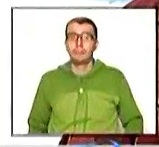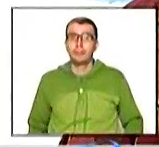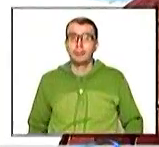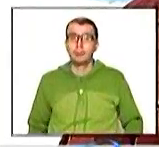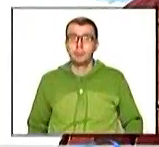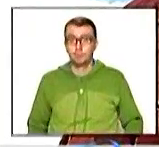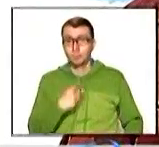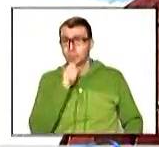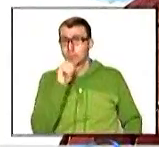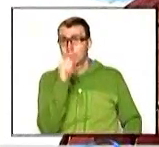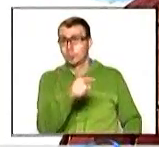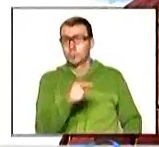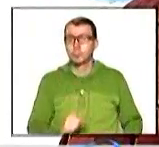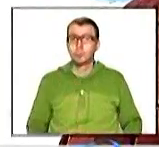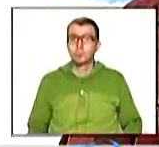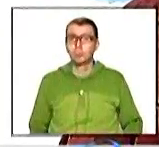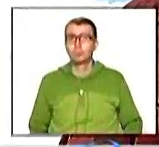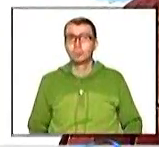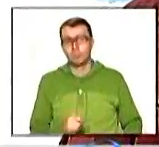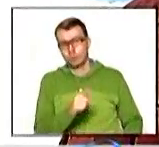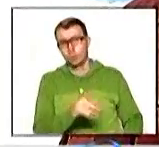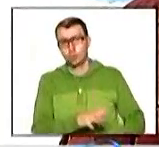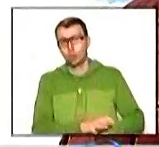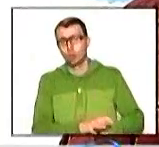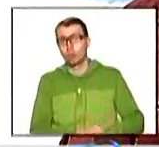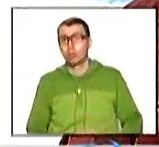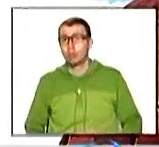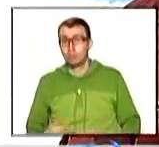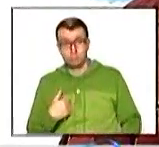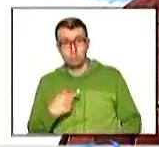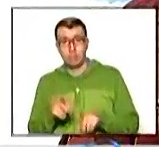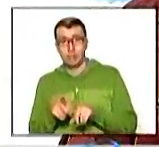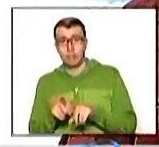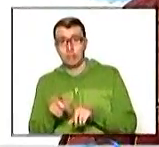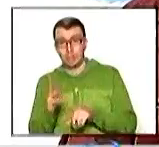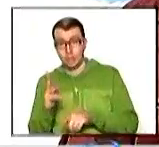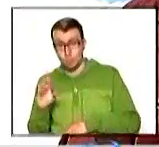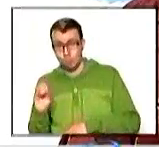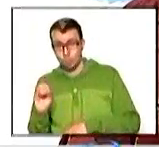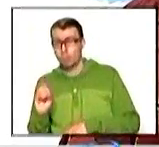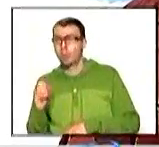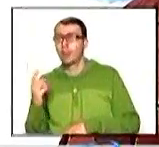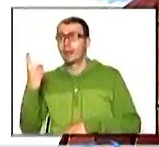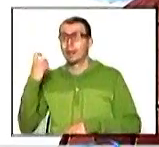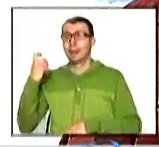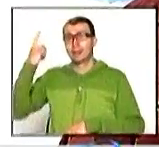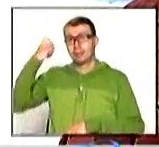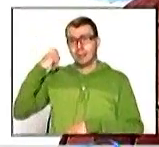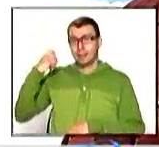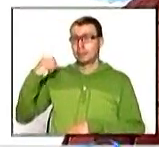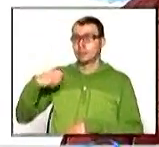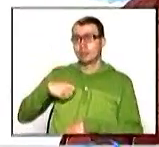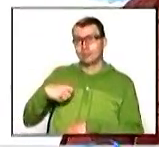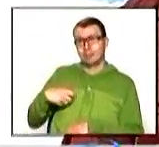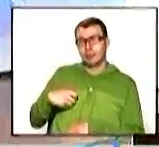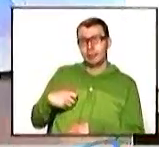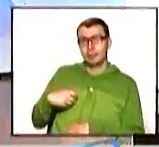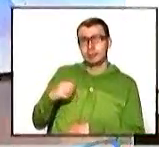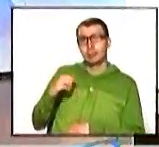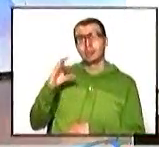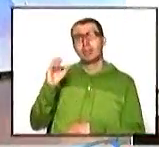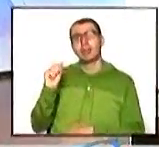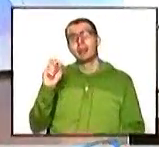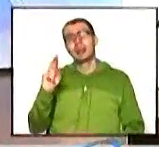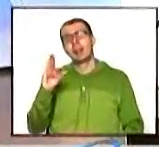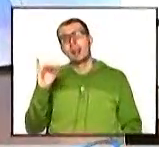La pregunta es, doctor, a mi esposo lo operaron antier de un carcinoma de cuero